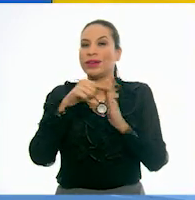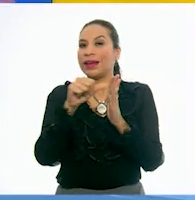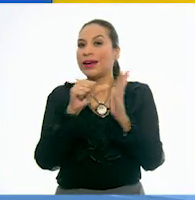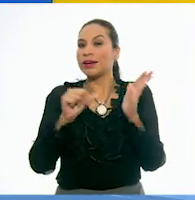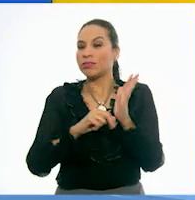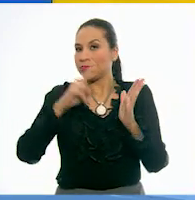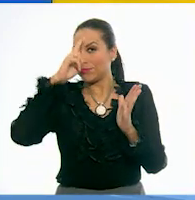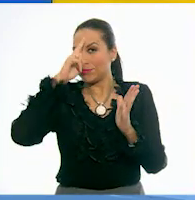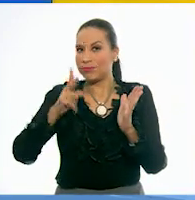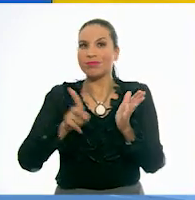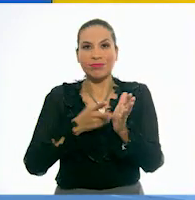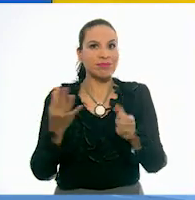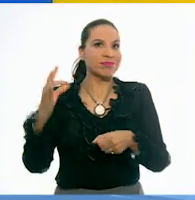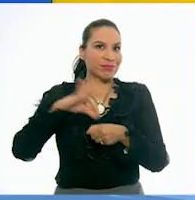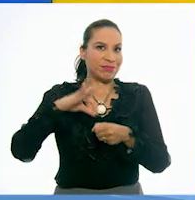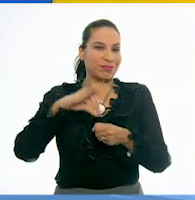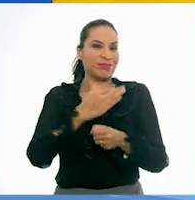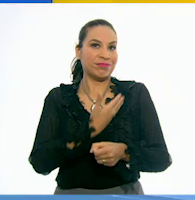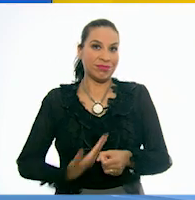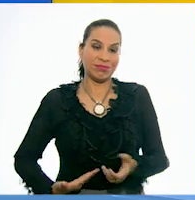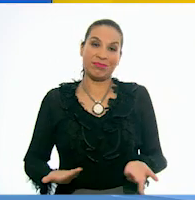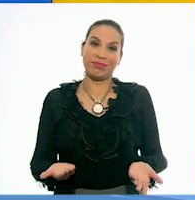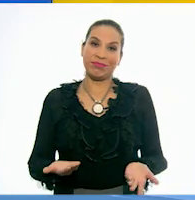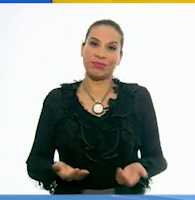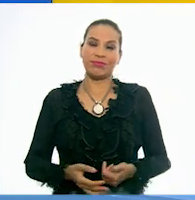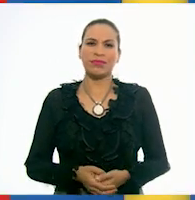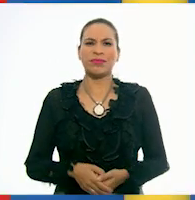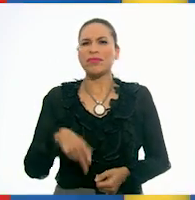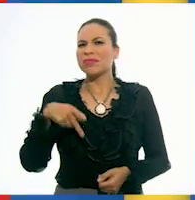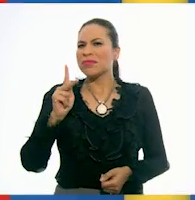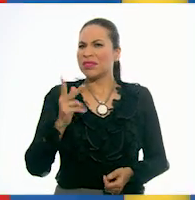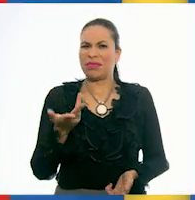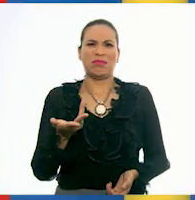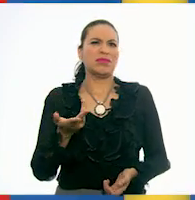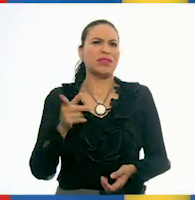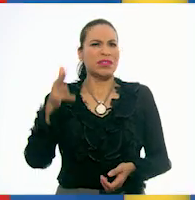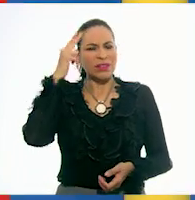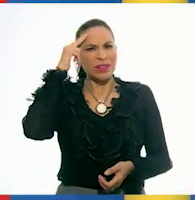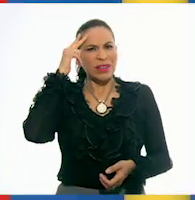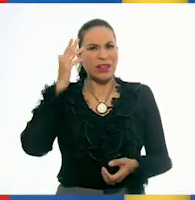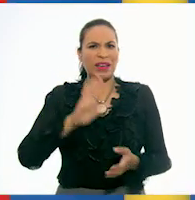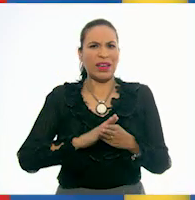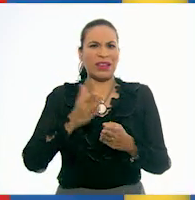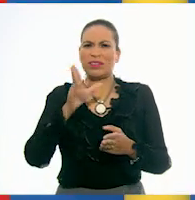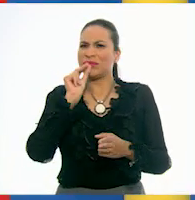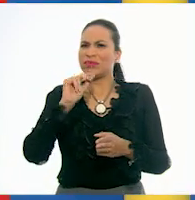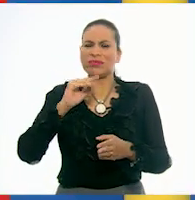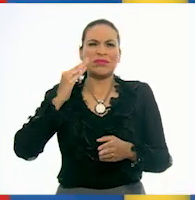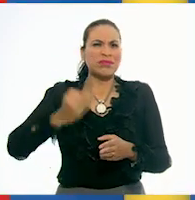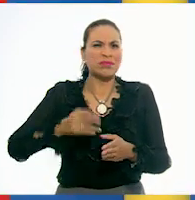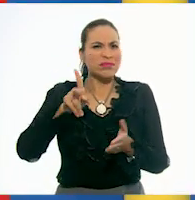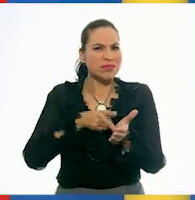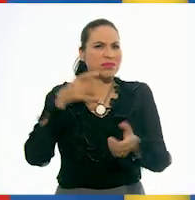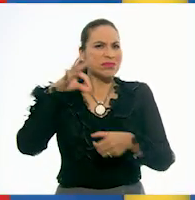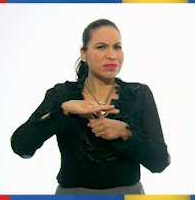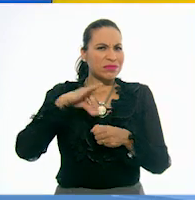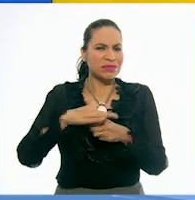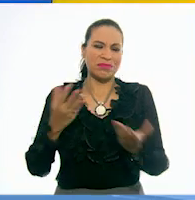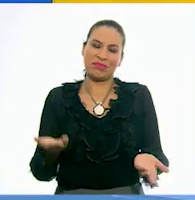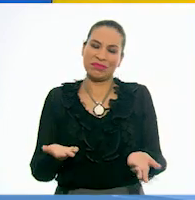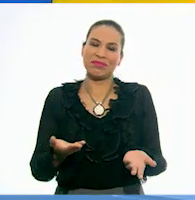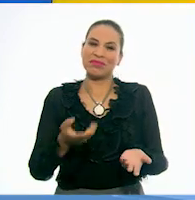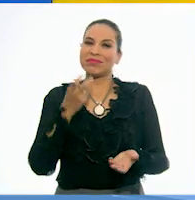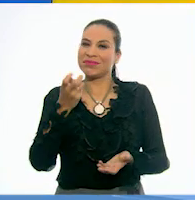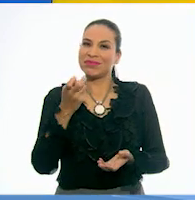que prohibía la reelección presidencial. ¿Pero no se supone que Díaz estaba en contra de las reelecciones? Así